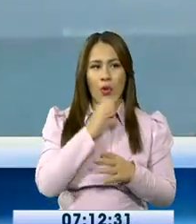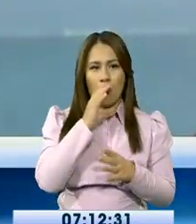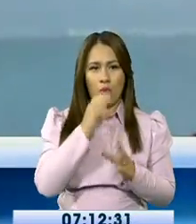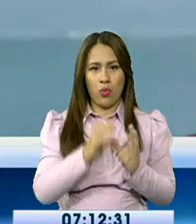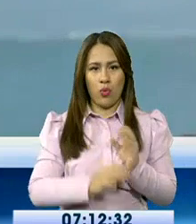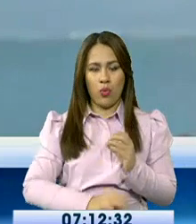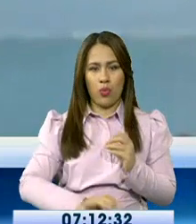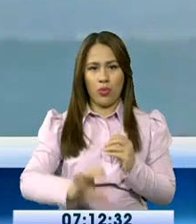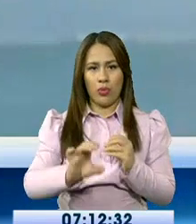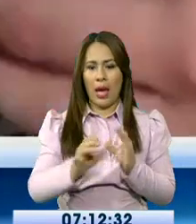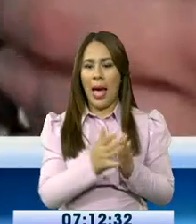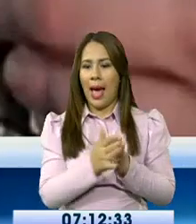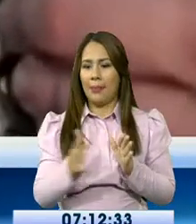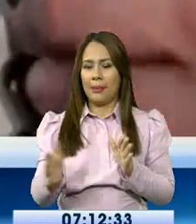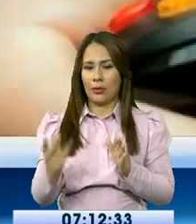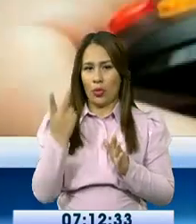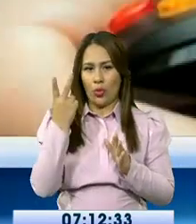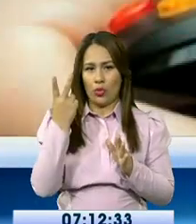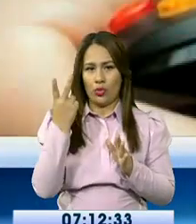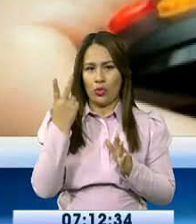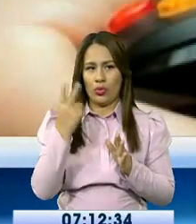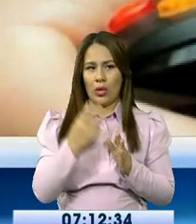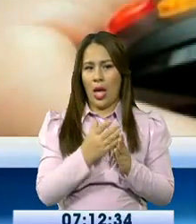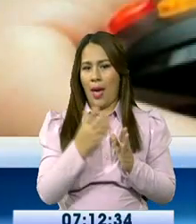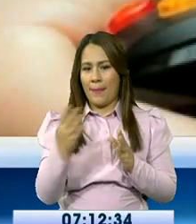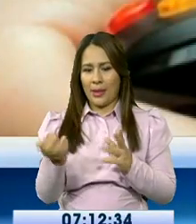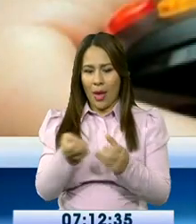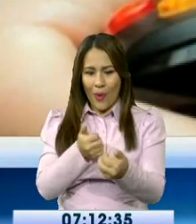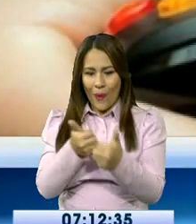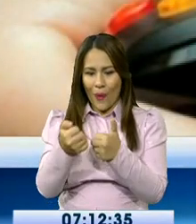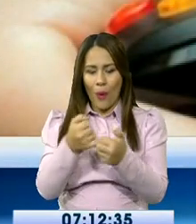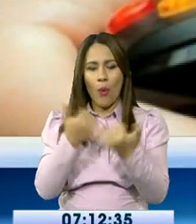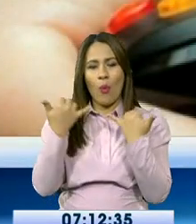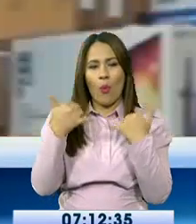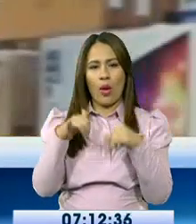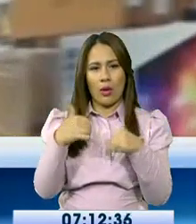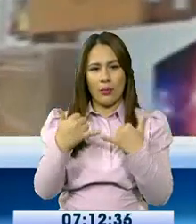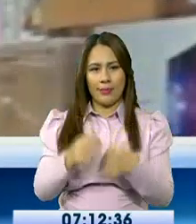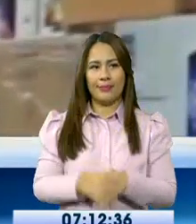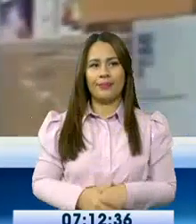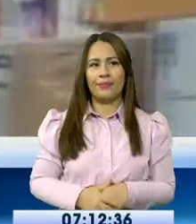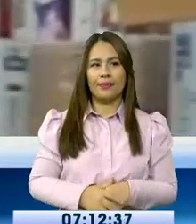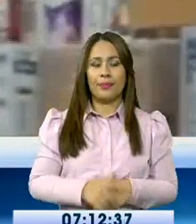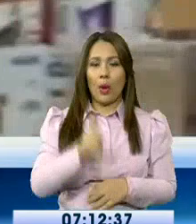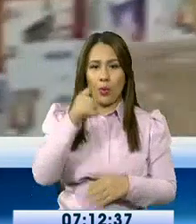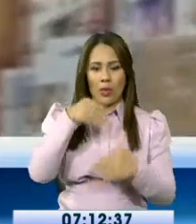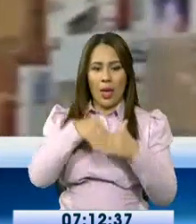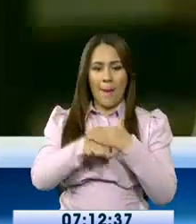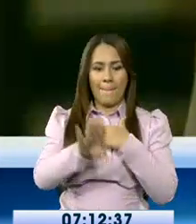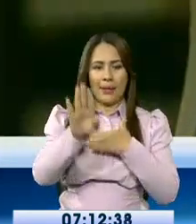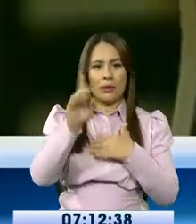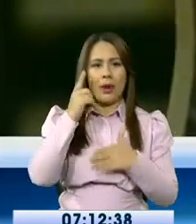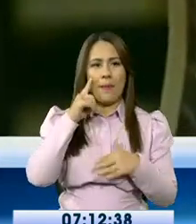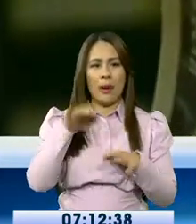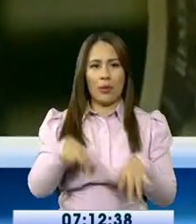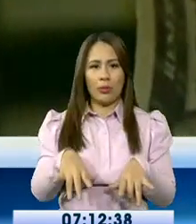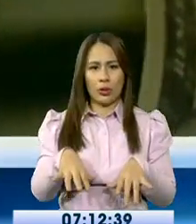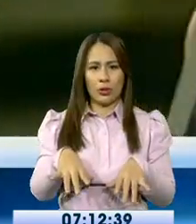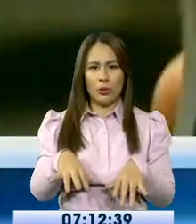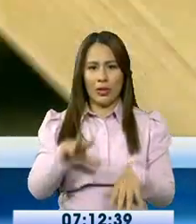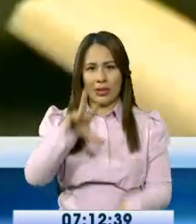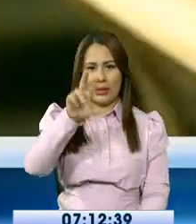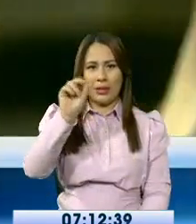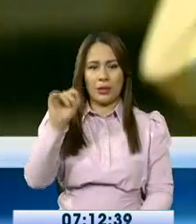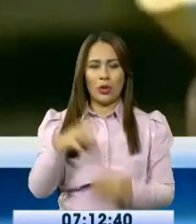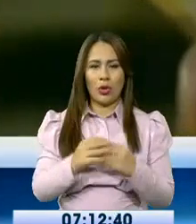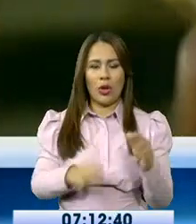musical principal, 2 accesorios de consolas para videojuegos, una impresora de escritorio de hasta